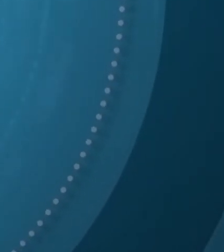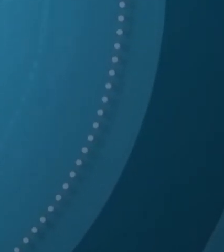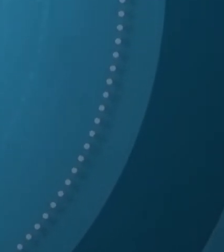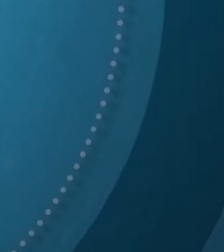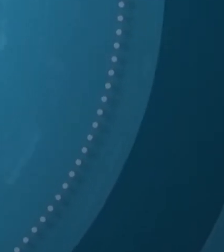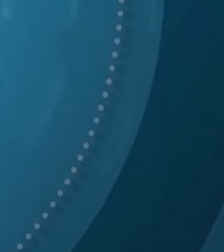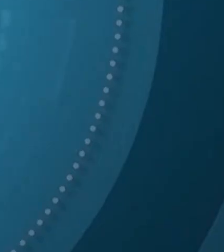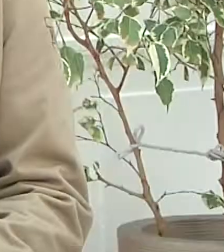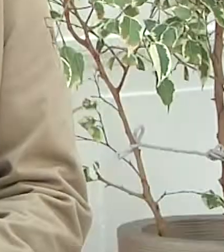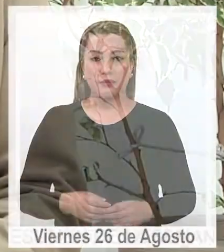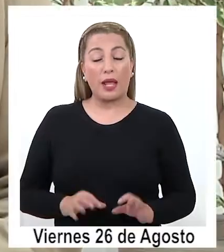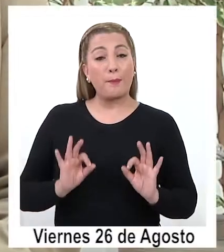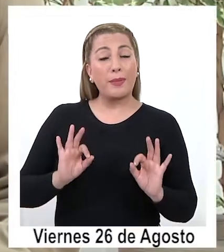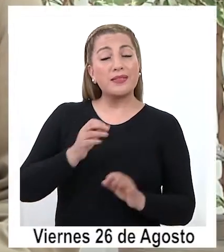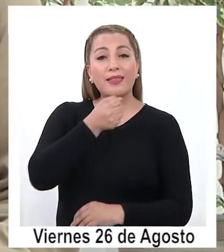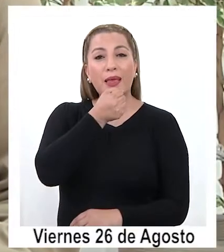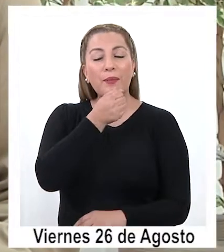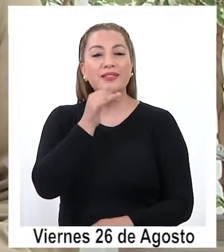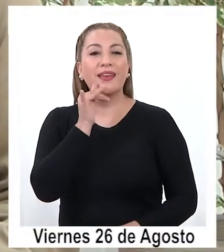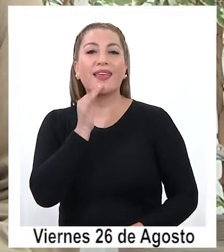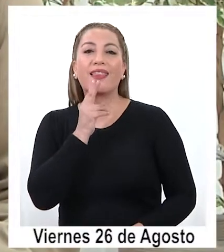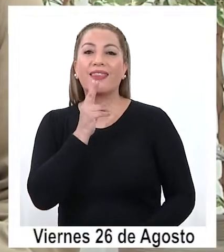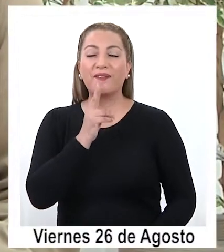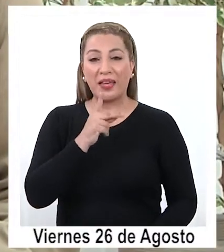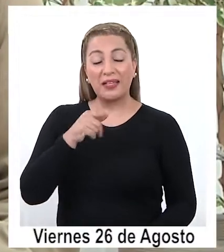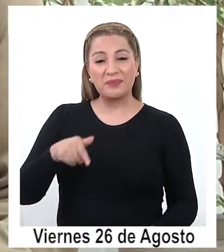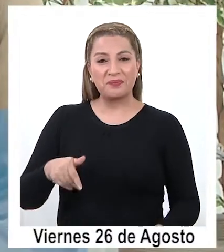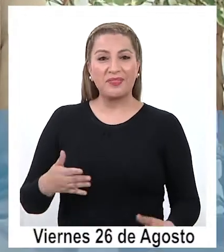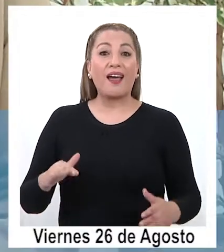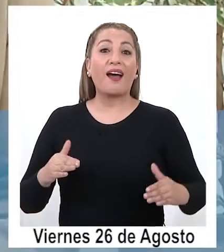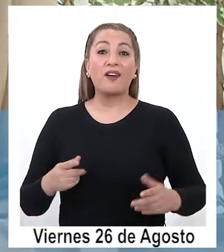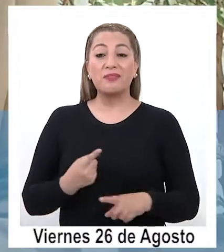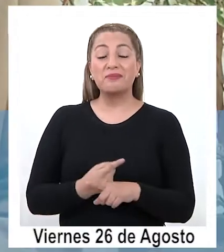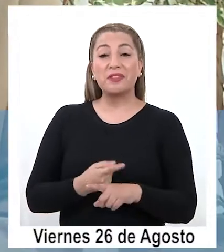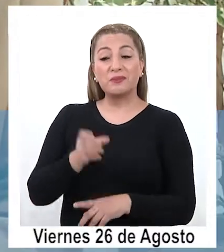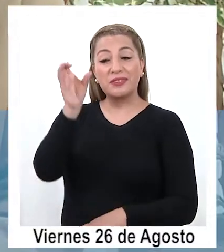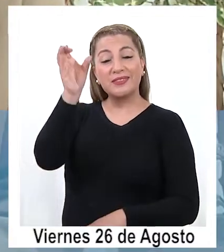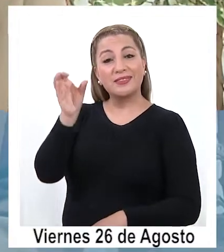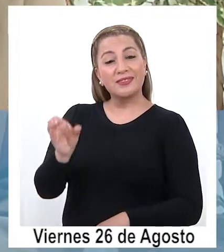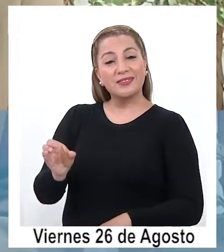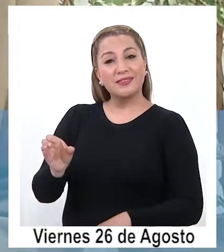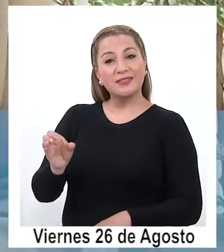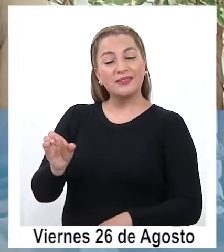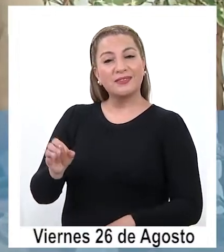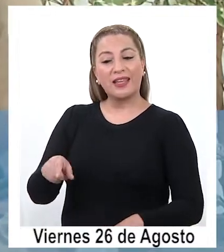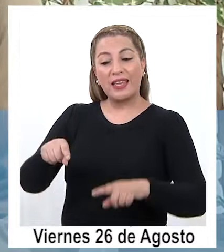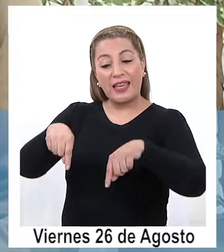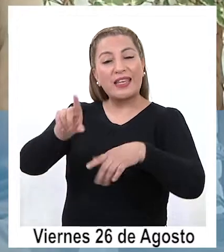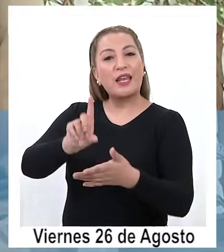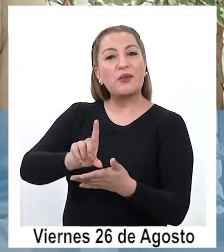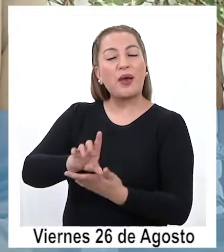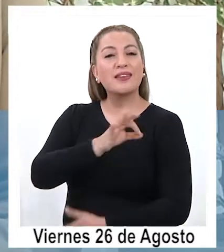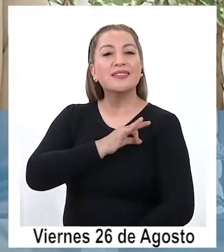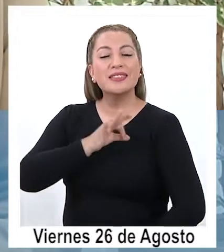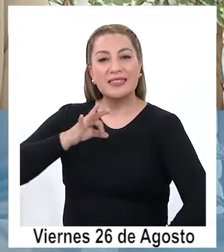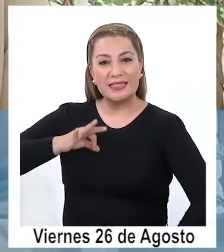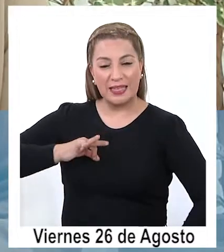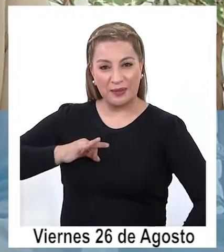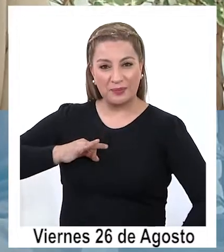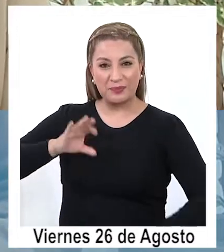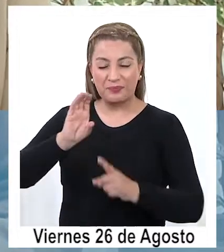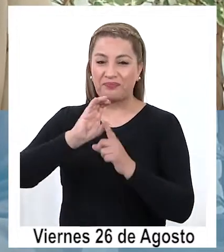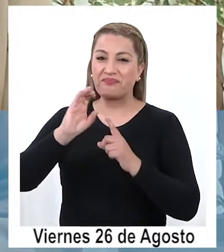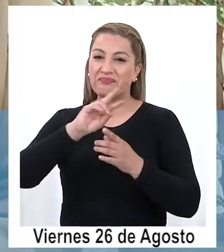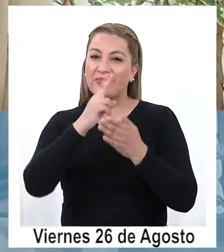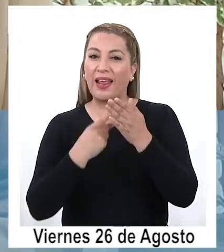Música Especial de Prensa en Iquique Televisión en esta oportunidad desde las dependencias de la Seremia de